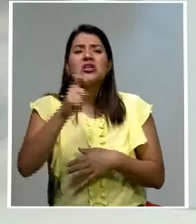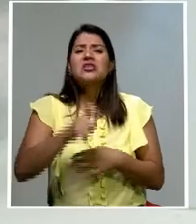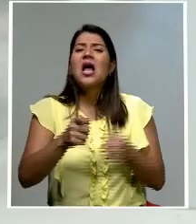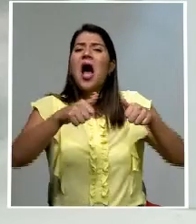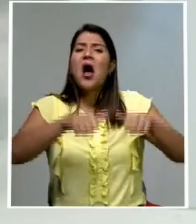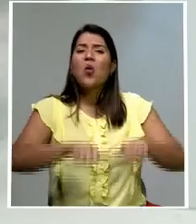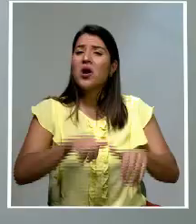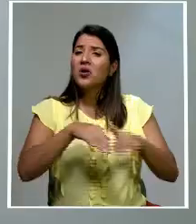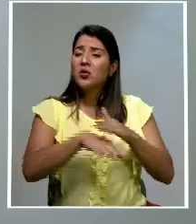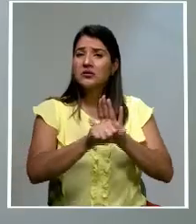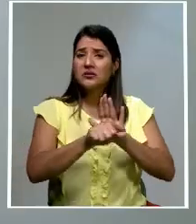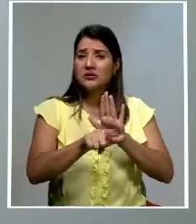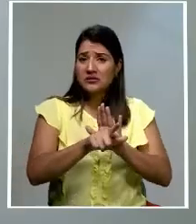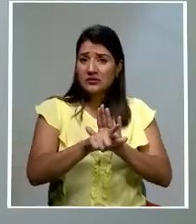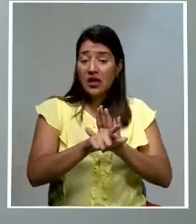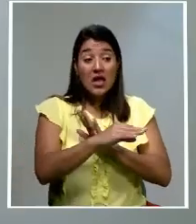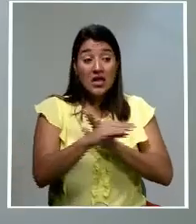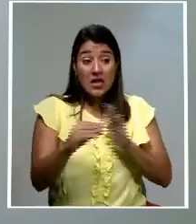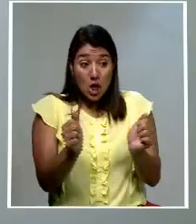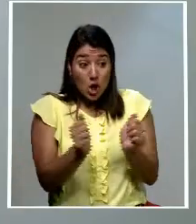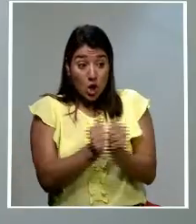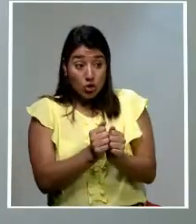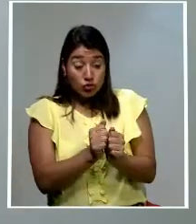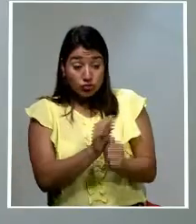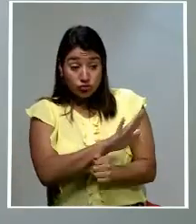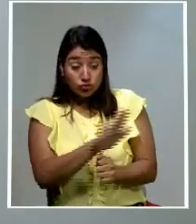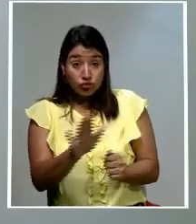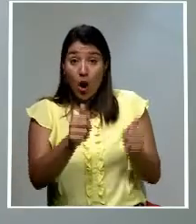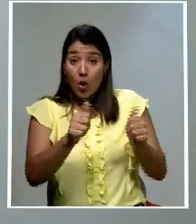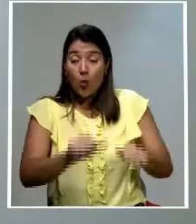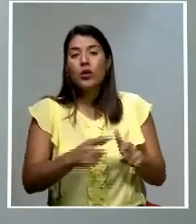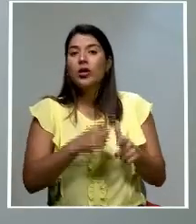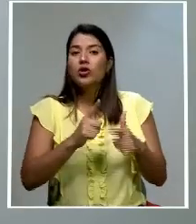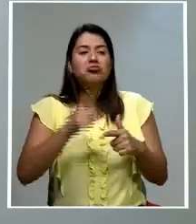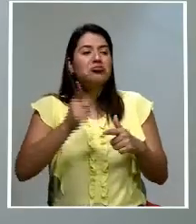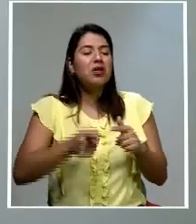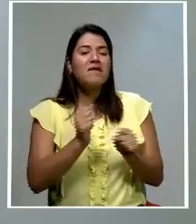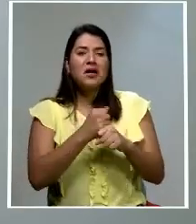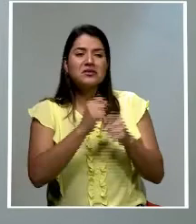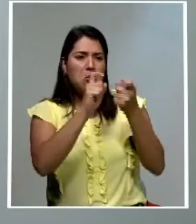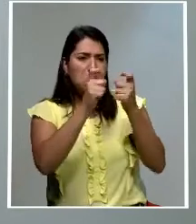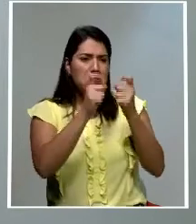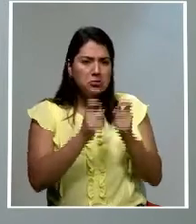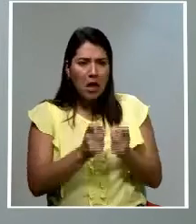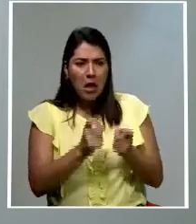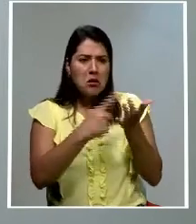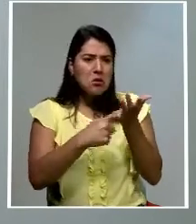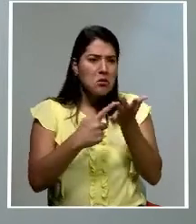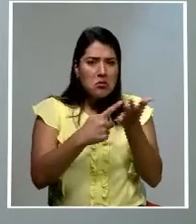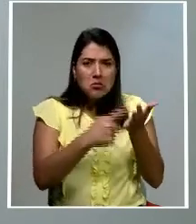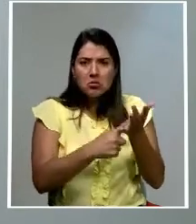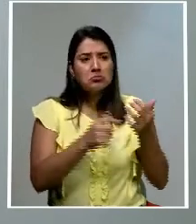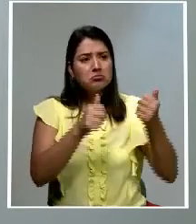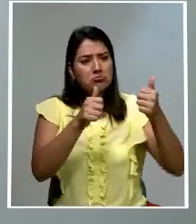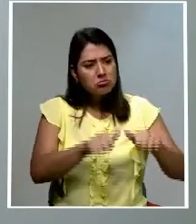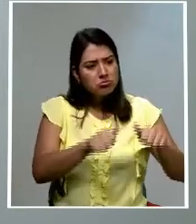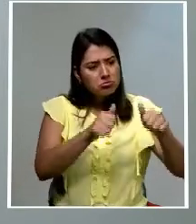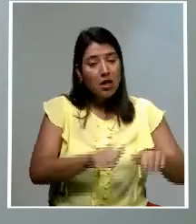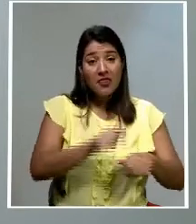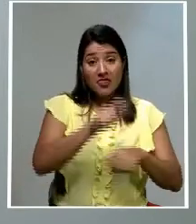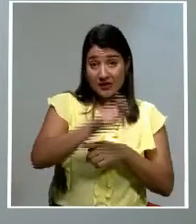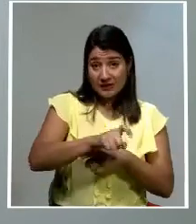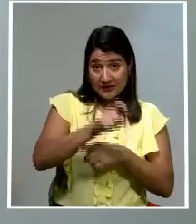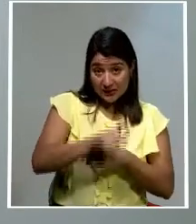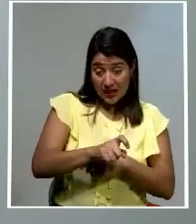acuerdo político, y a partir del acuerdo político habrá que hacer las modificaciones, los entendimientos que sean